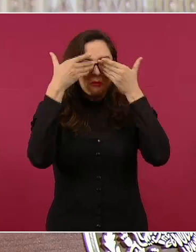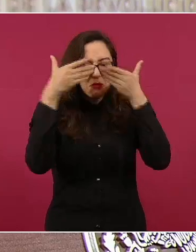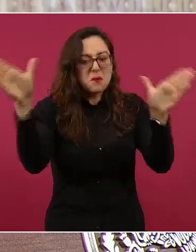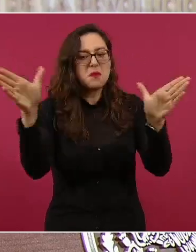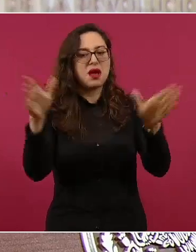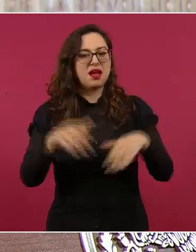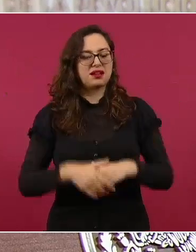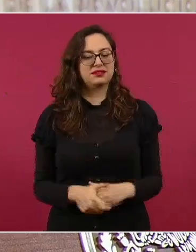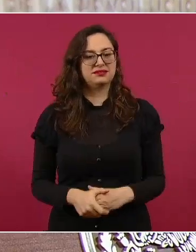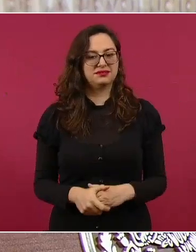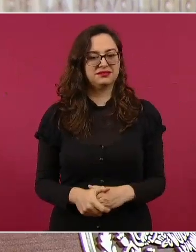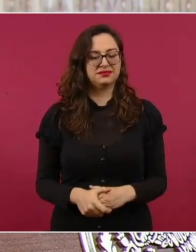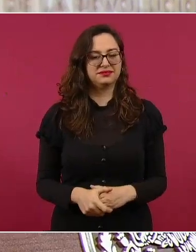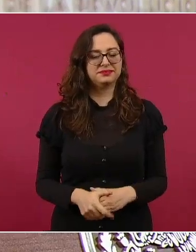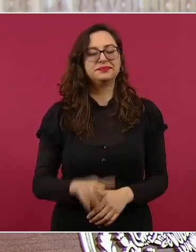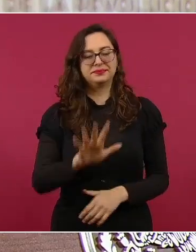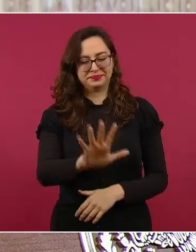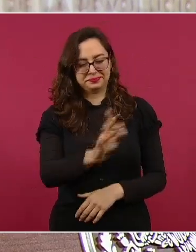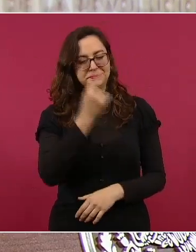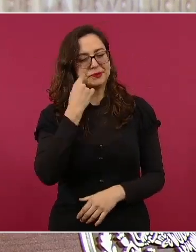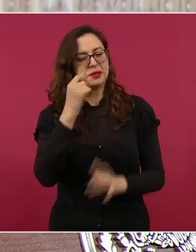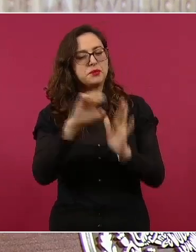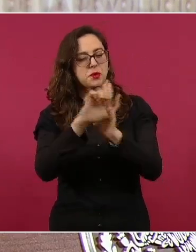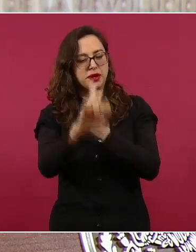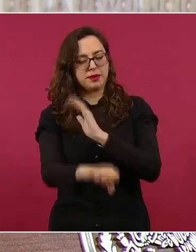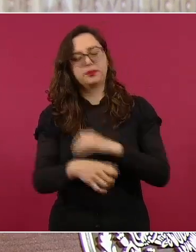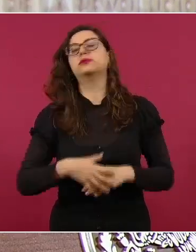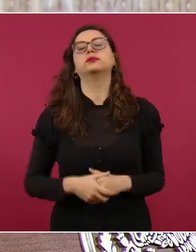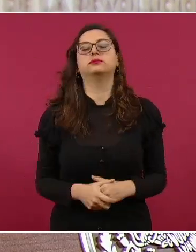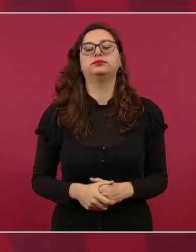En los últimos tiempos, a ver,